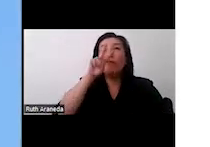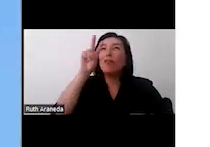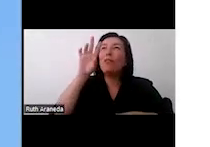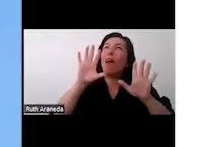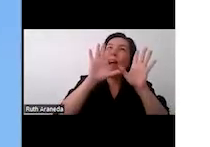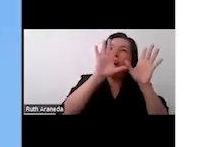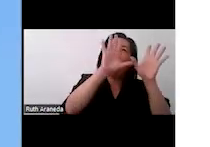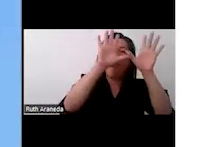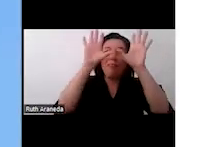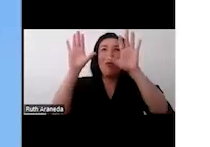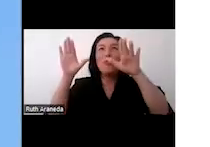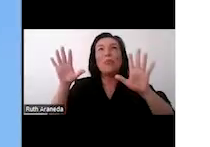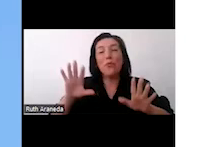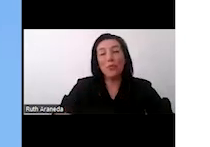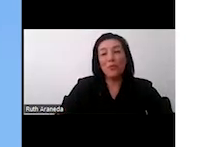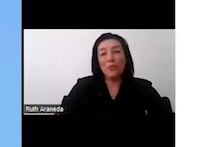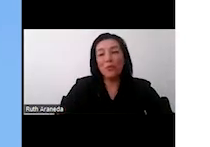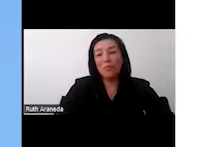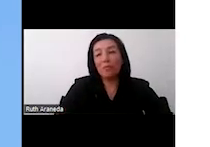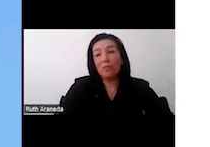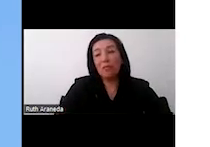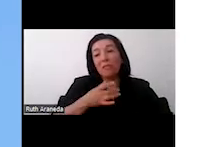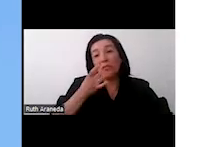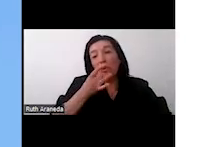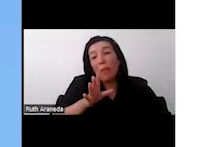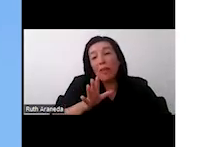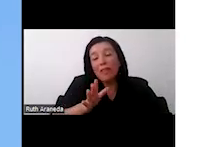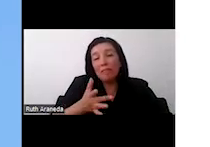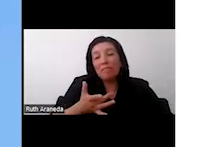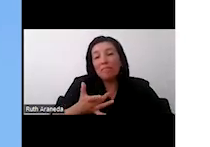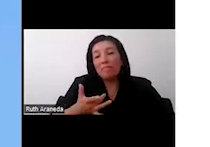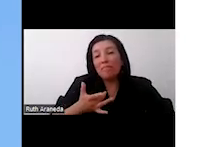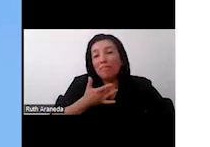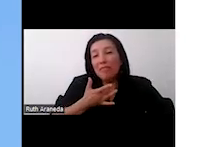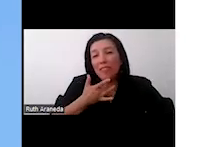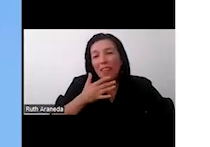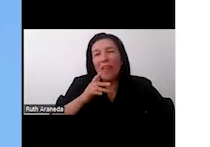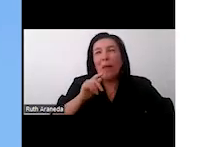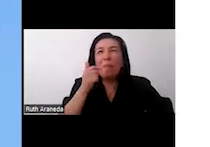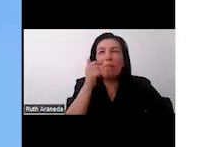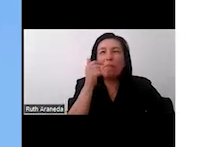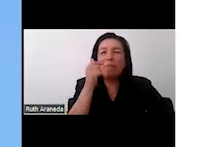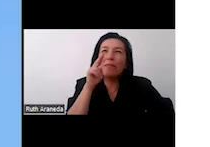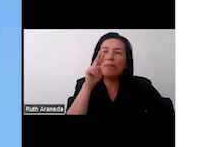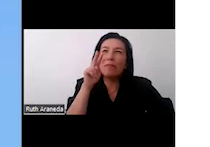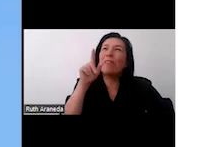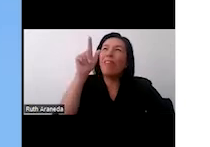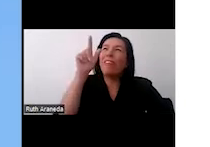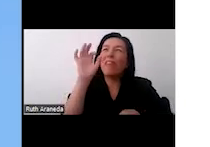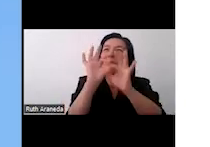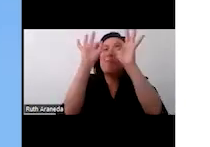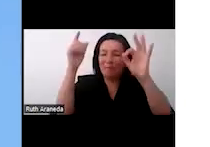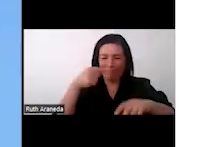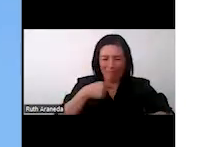aves, eh, simplemente porque tienen algo que nosotros no tenemos, ¿cierto? Y que el